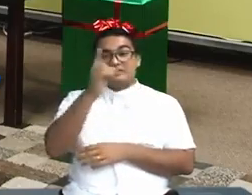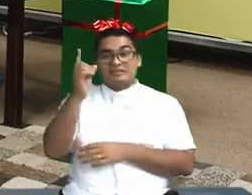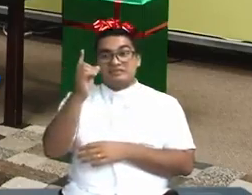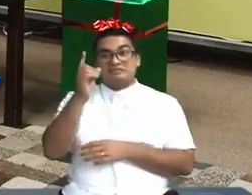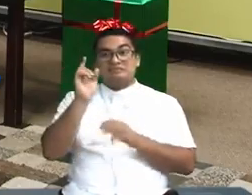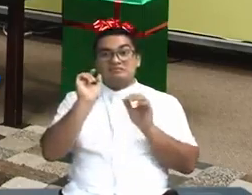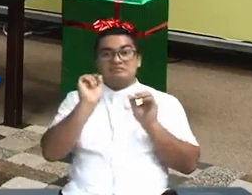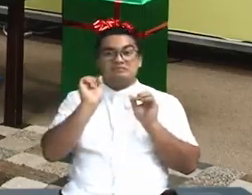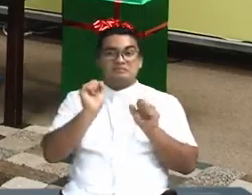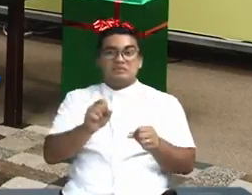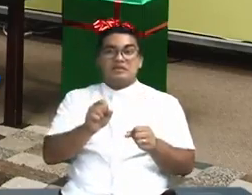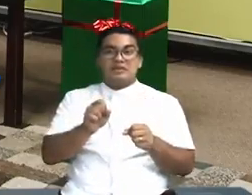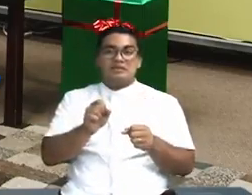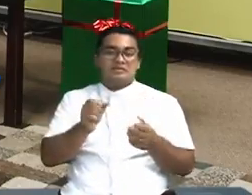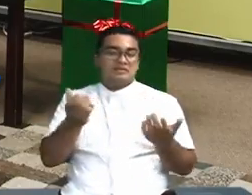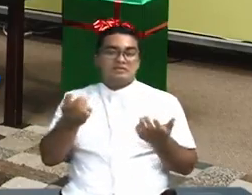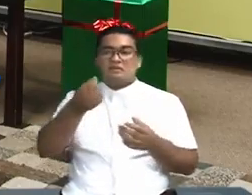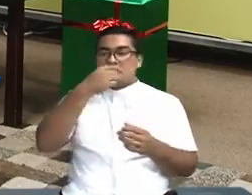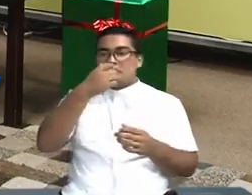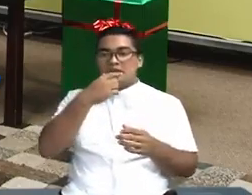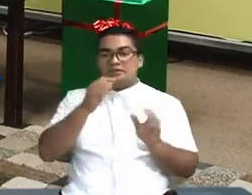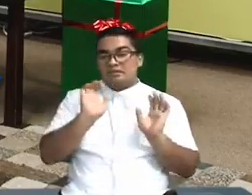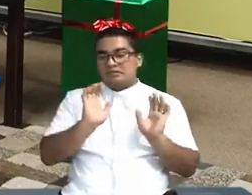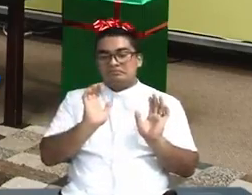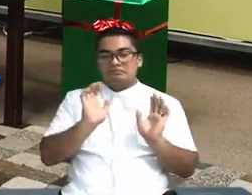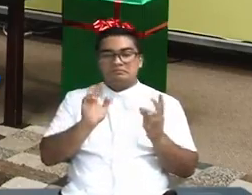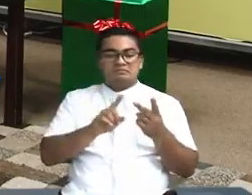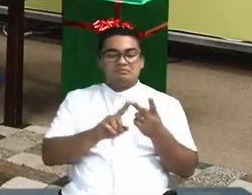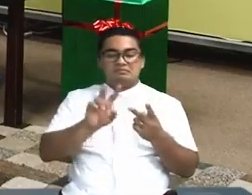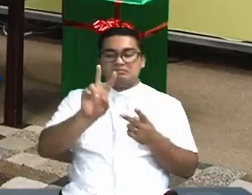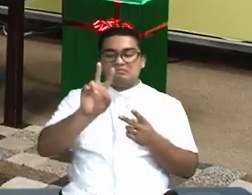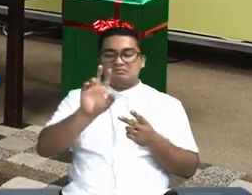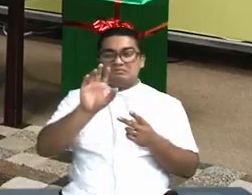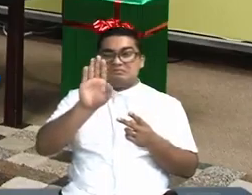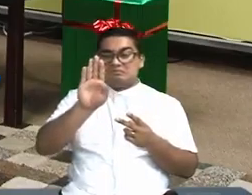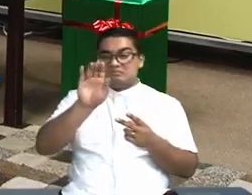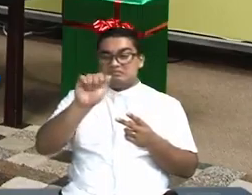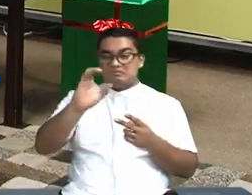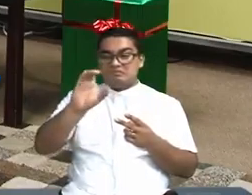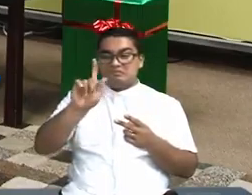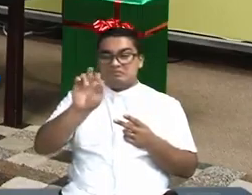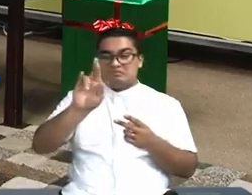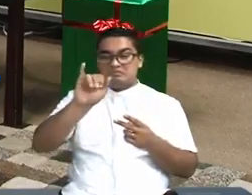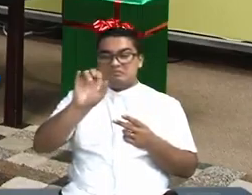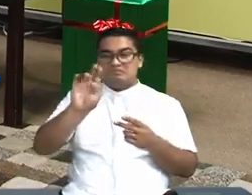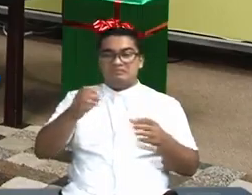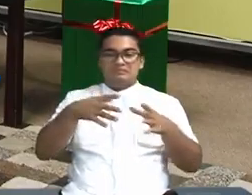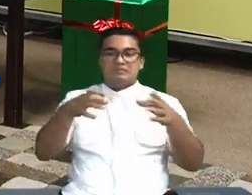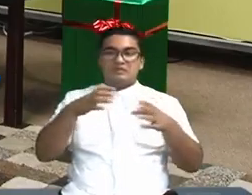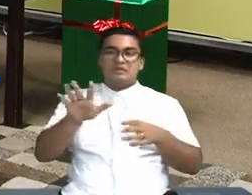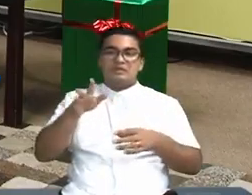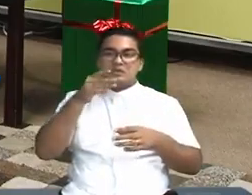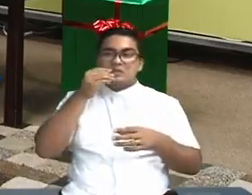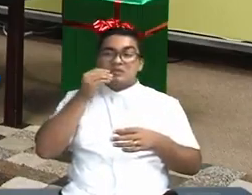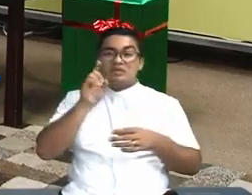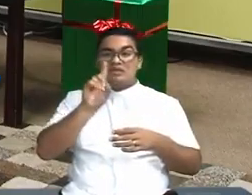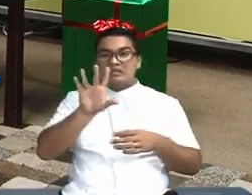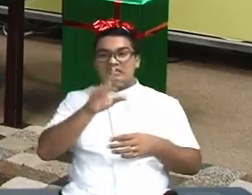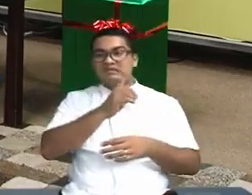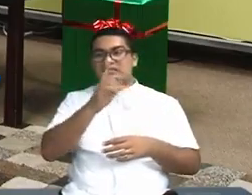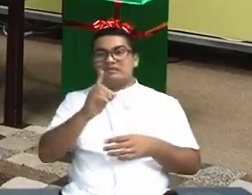puedes combatir con antivirales. Y si es bacteriano, puedes pasar 15 o un mes si vos no usas